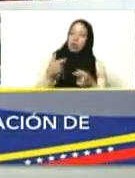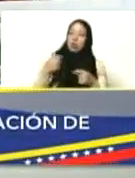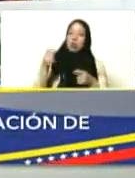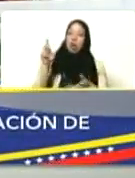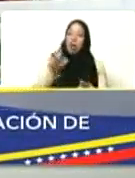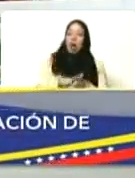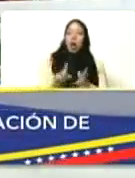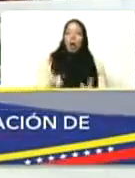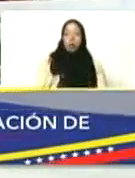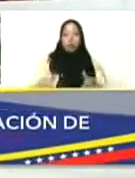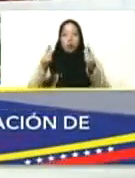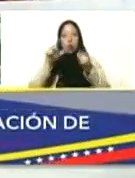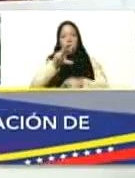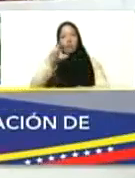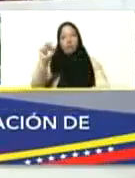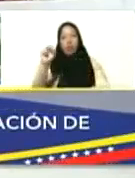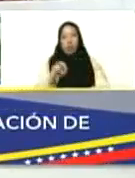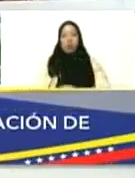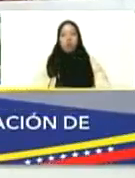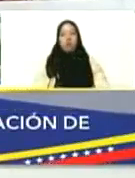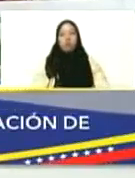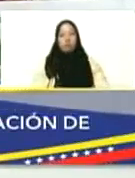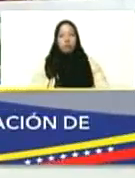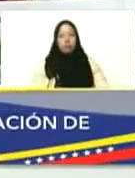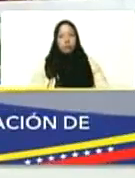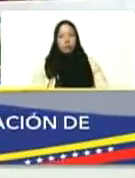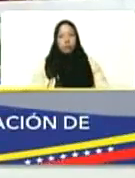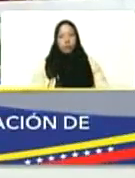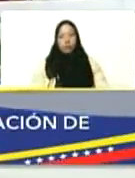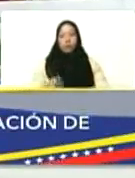las 20 unidades nuevas.